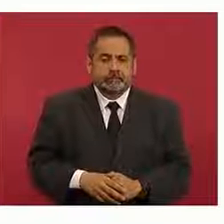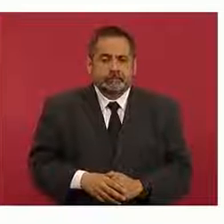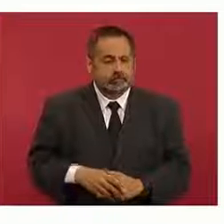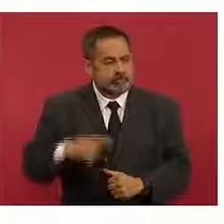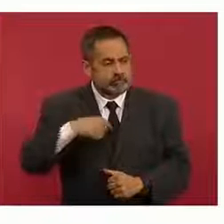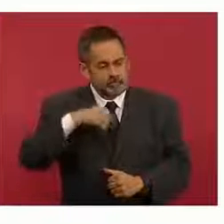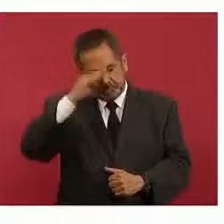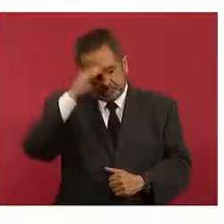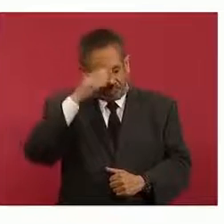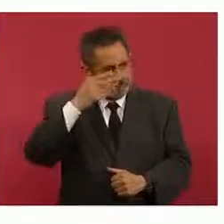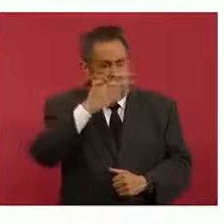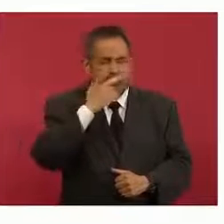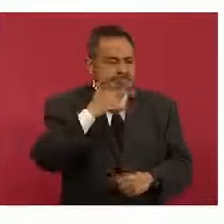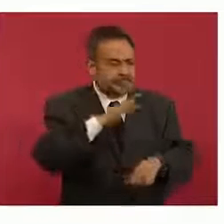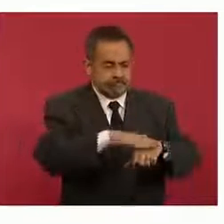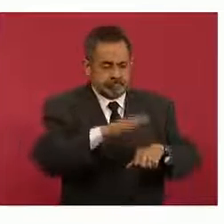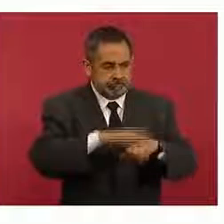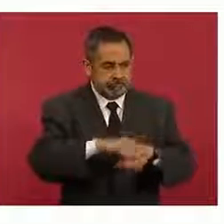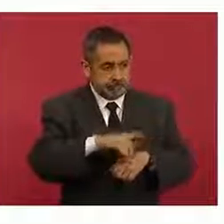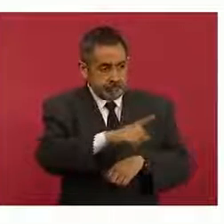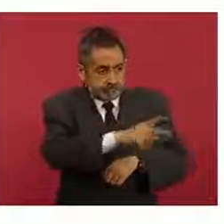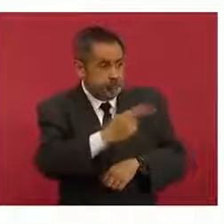Estoy pidiendo una política de